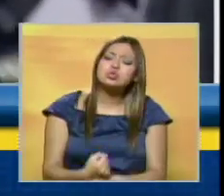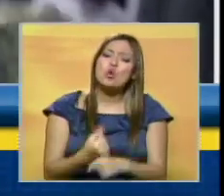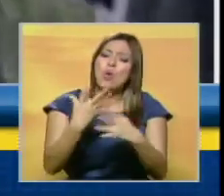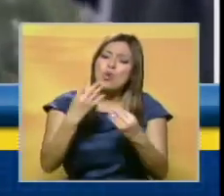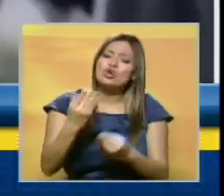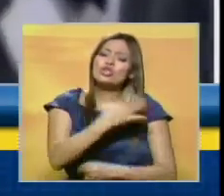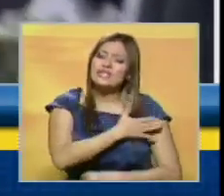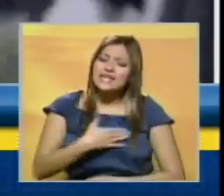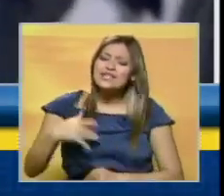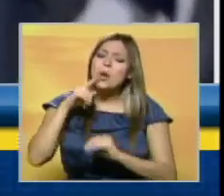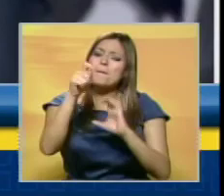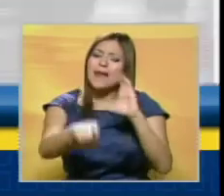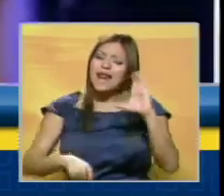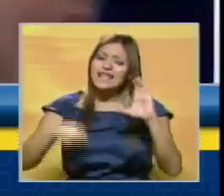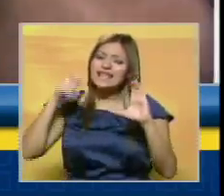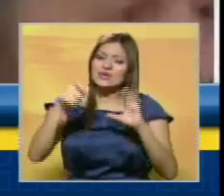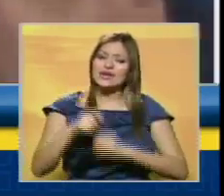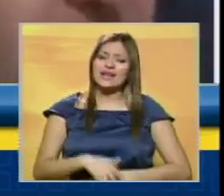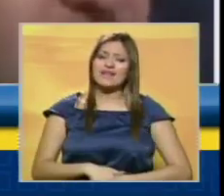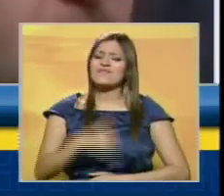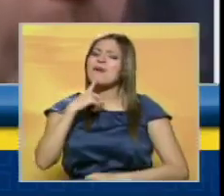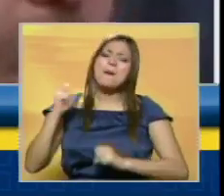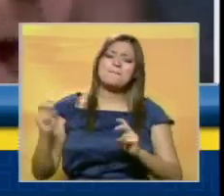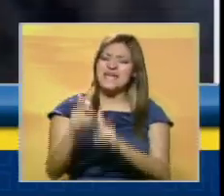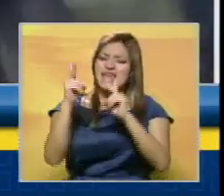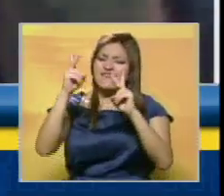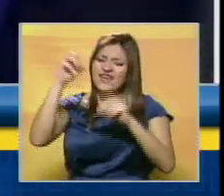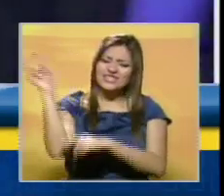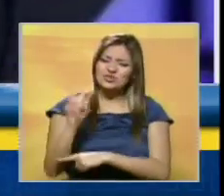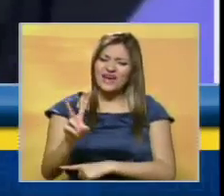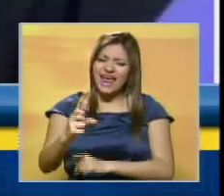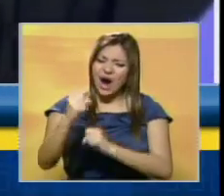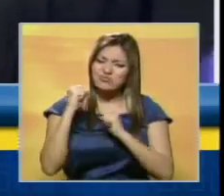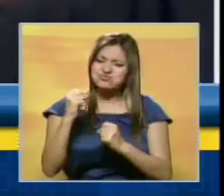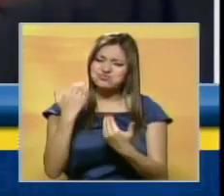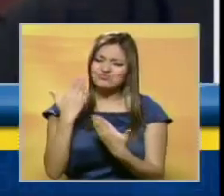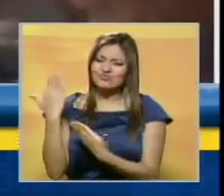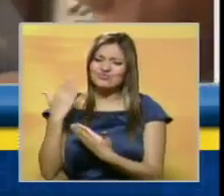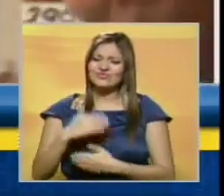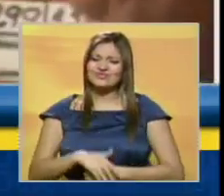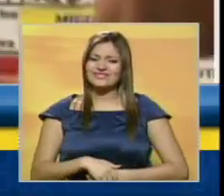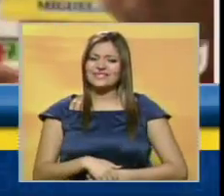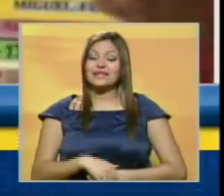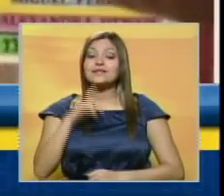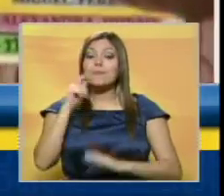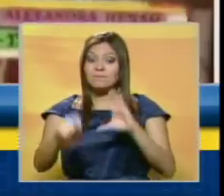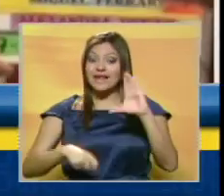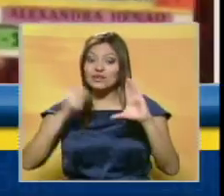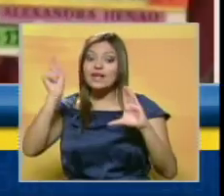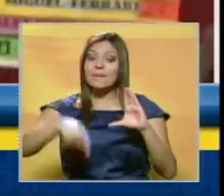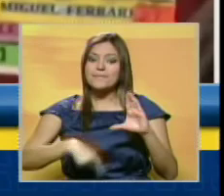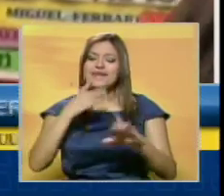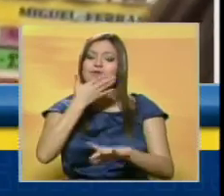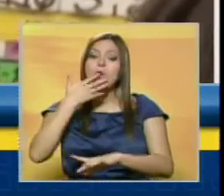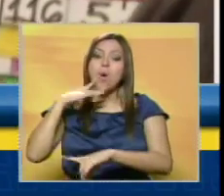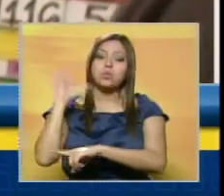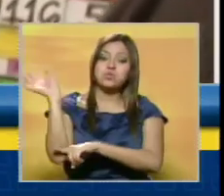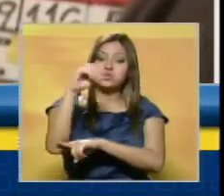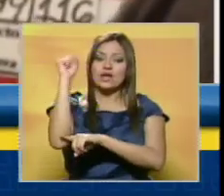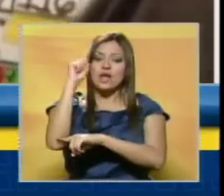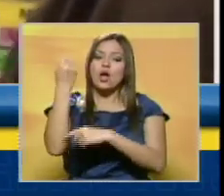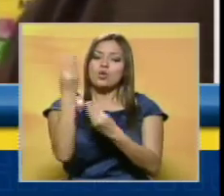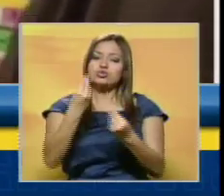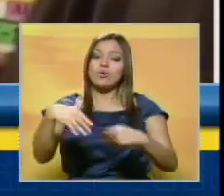tantas ansias una película como esta. ¡Viva Venezuela! Esta película también arrasó como mejor